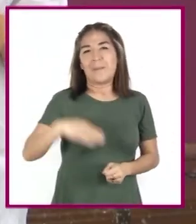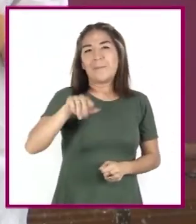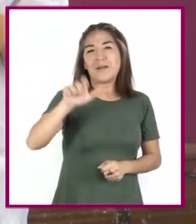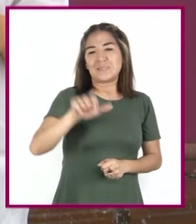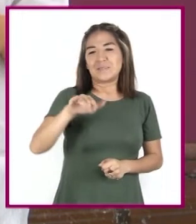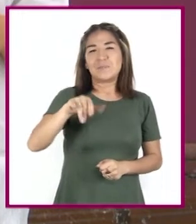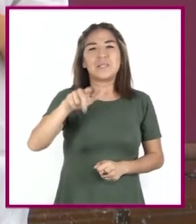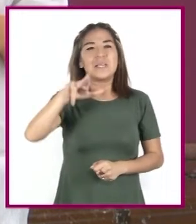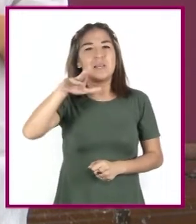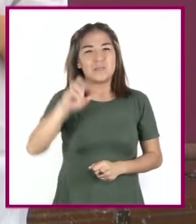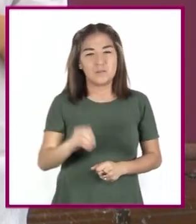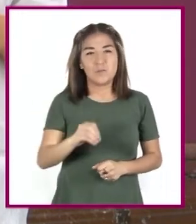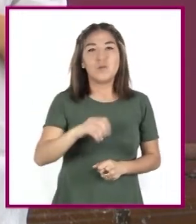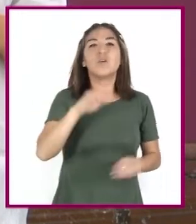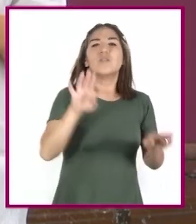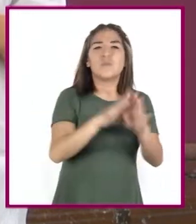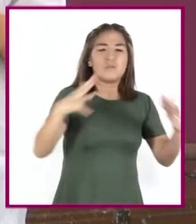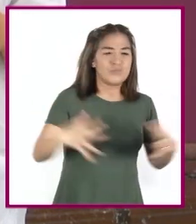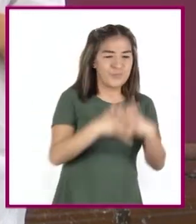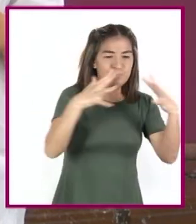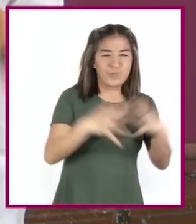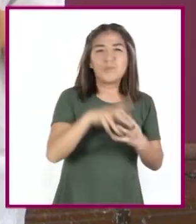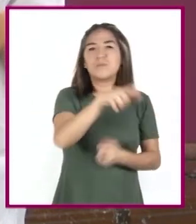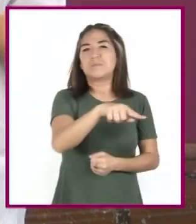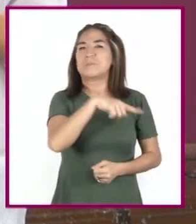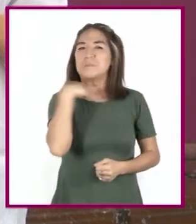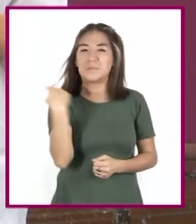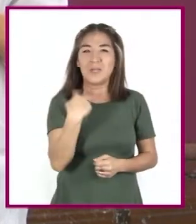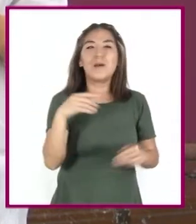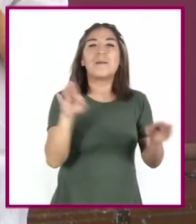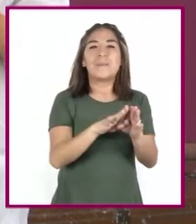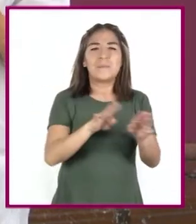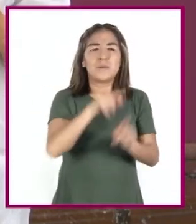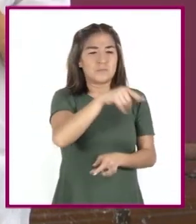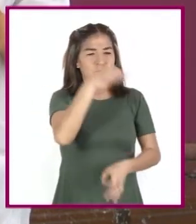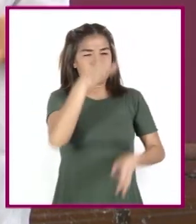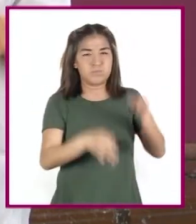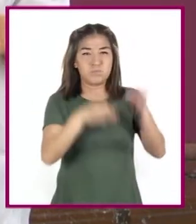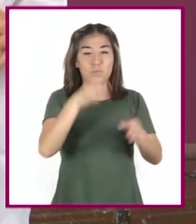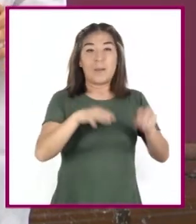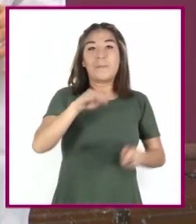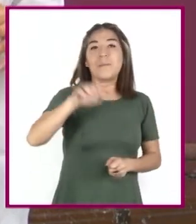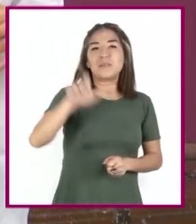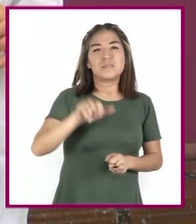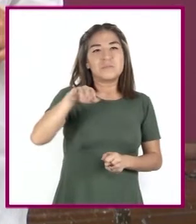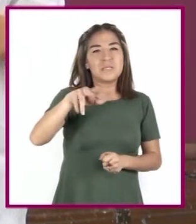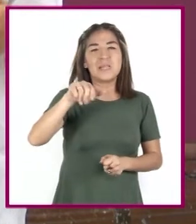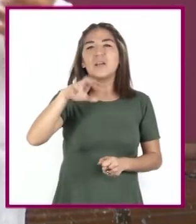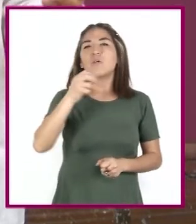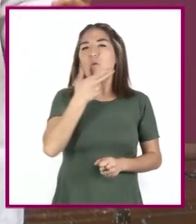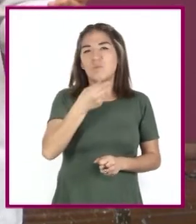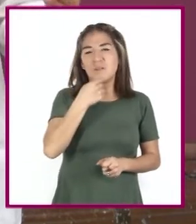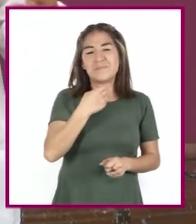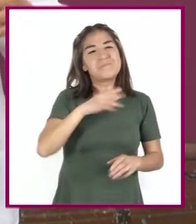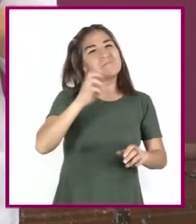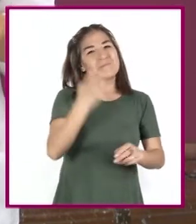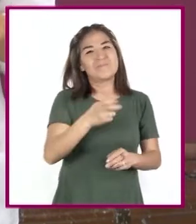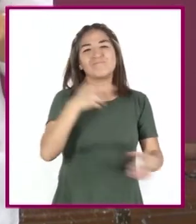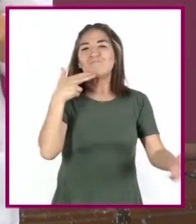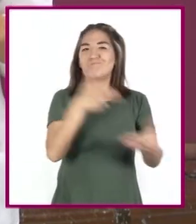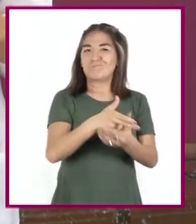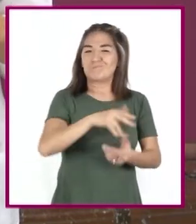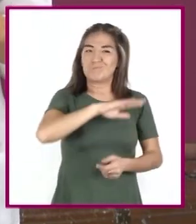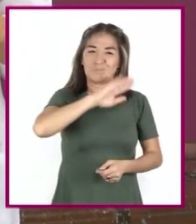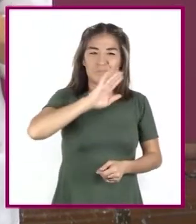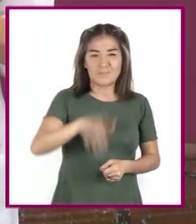los liberales derrotaron a los conservadores. Tras realizarle un juicio, Maximiliano fue fusilado. Así, con la